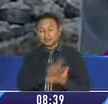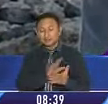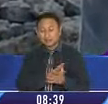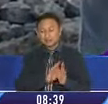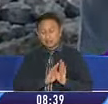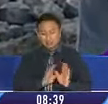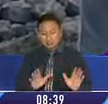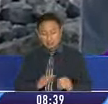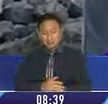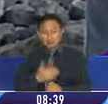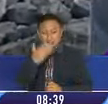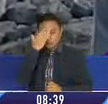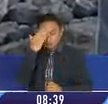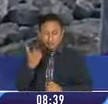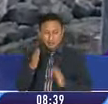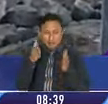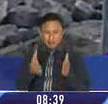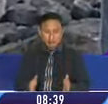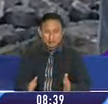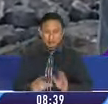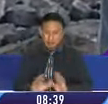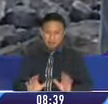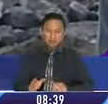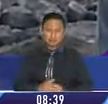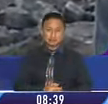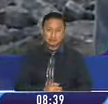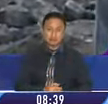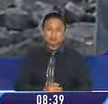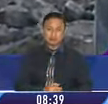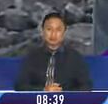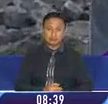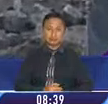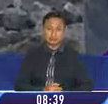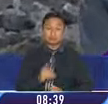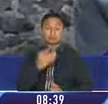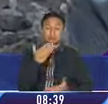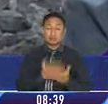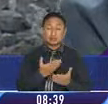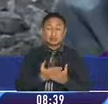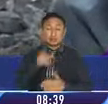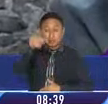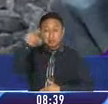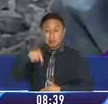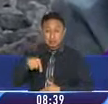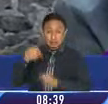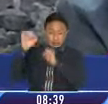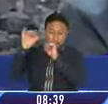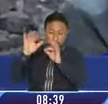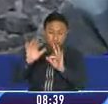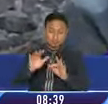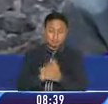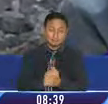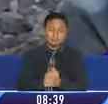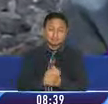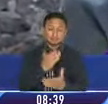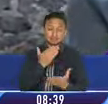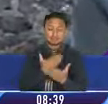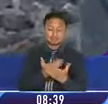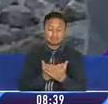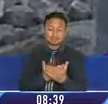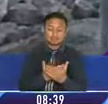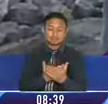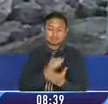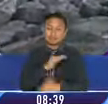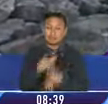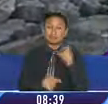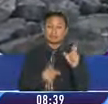en dónde le vamos a enterrarle. Y les doy muchas bendiciones a donde se vaya mi hermano y todo eso. Gracias a